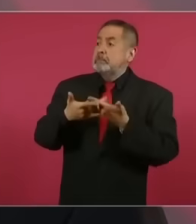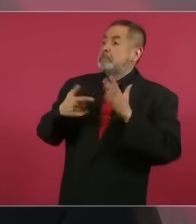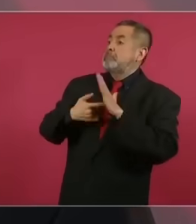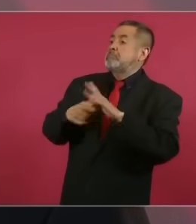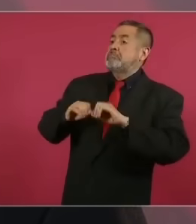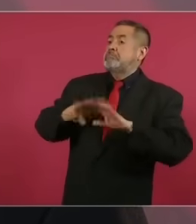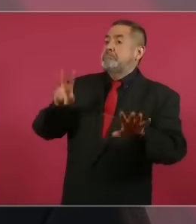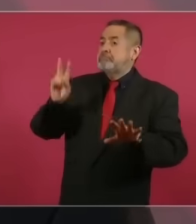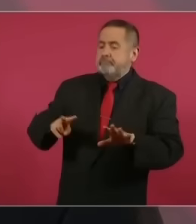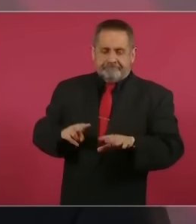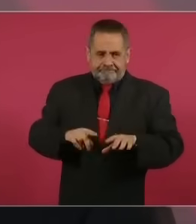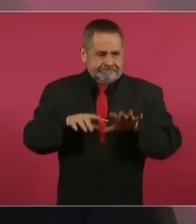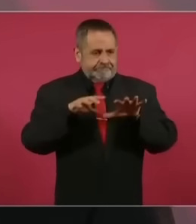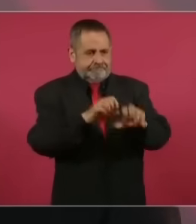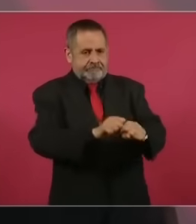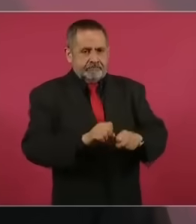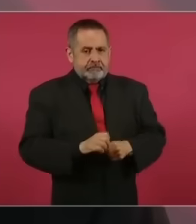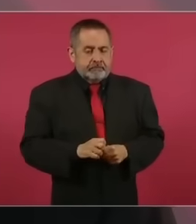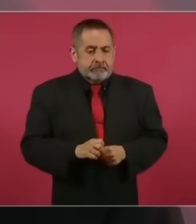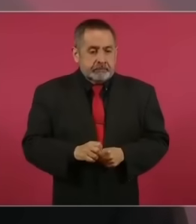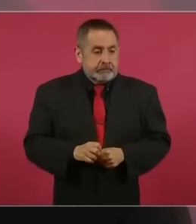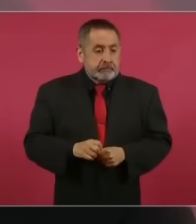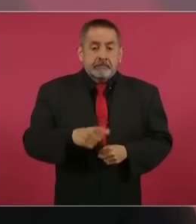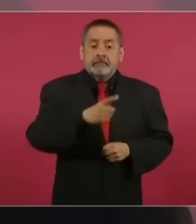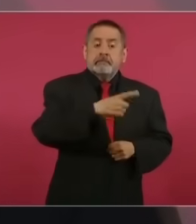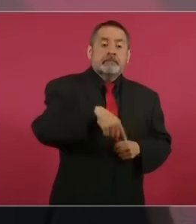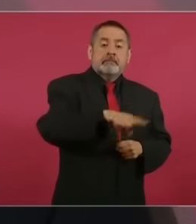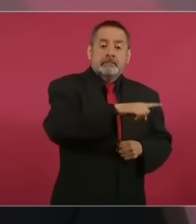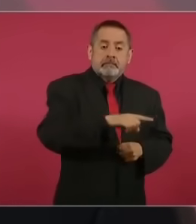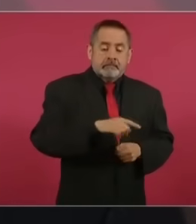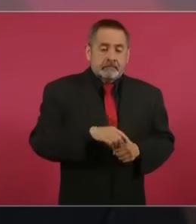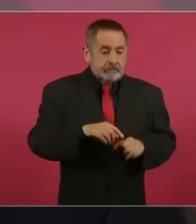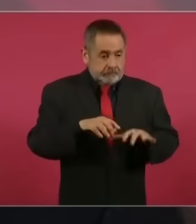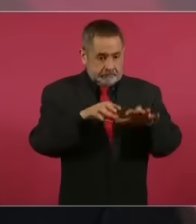histórica, se rebelan